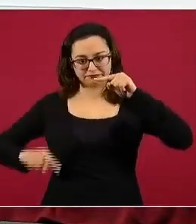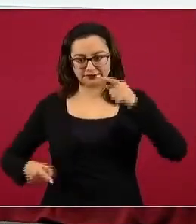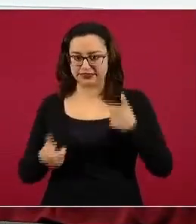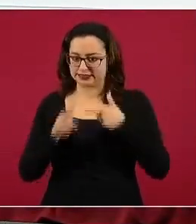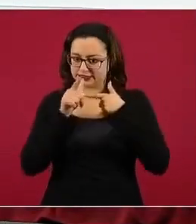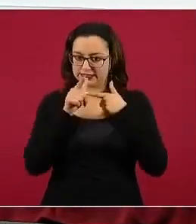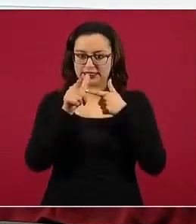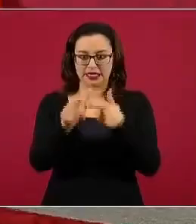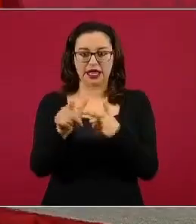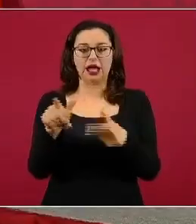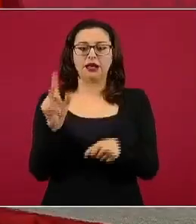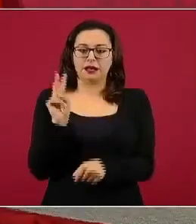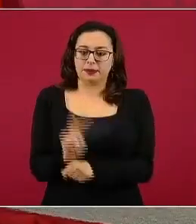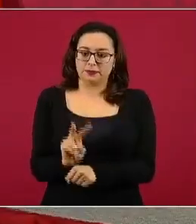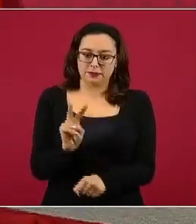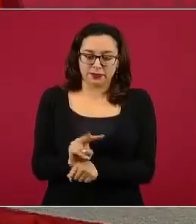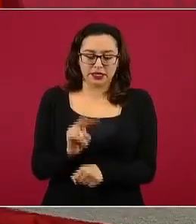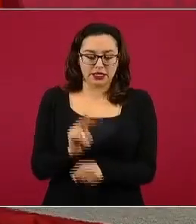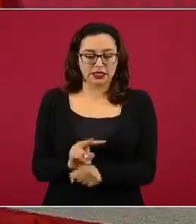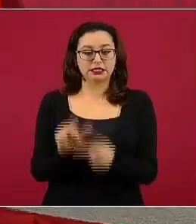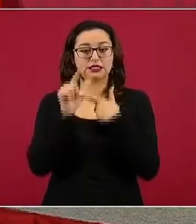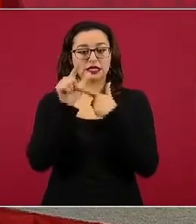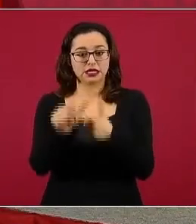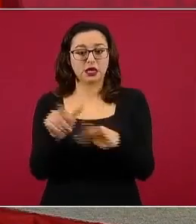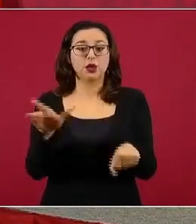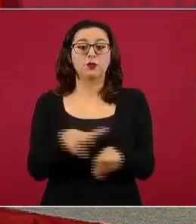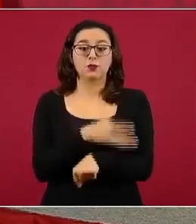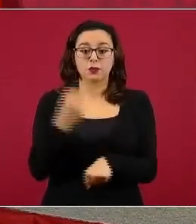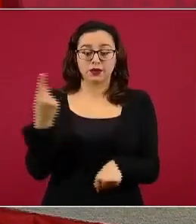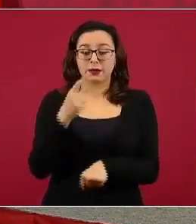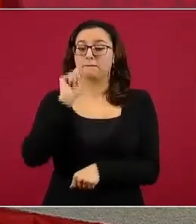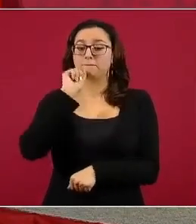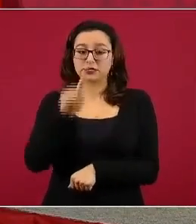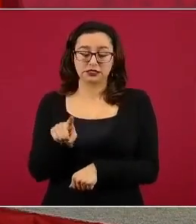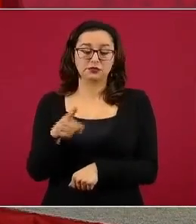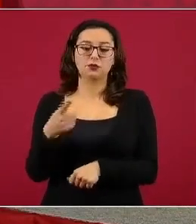porque es también de los estados que han estado y que cambiaron hacia el semáforo rojo.